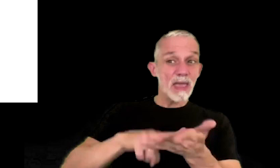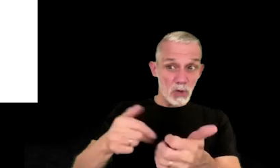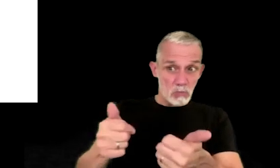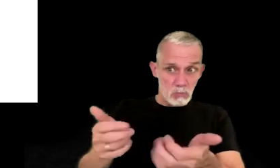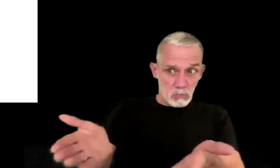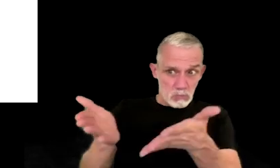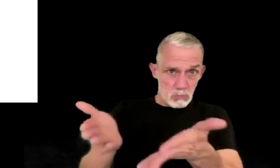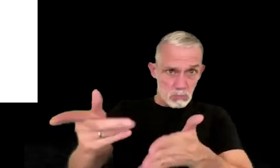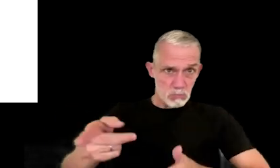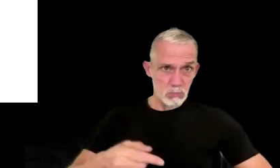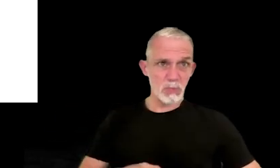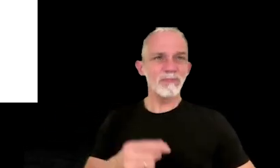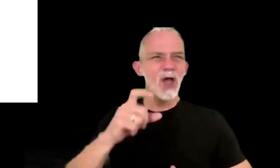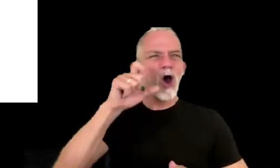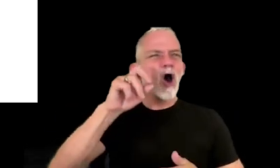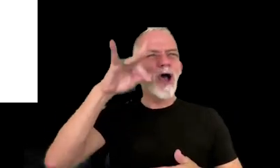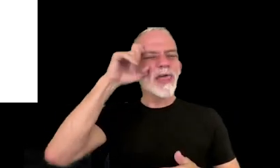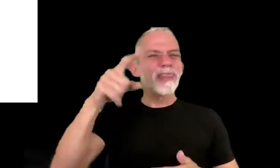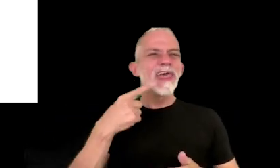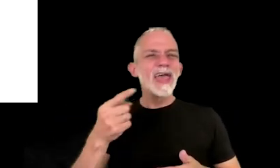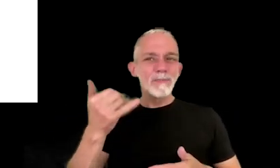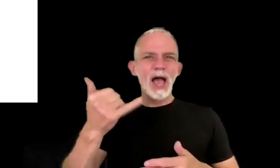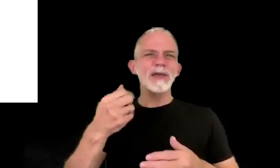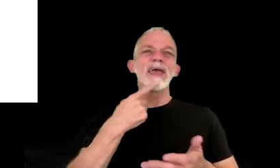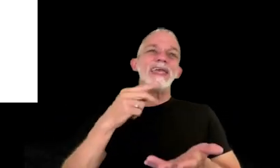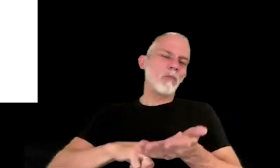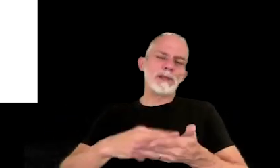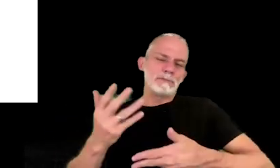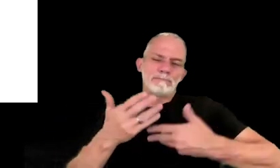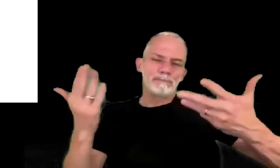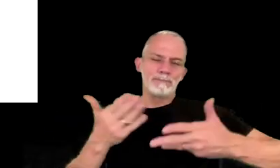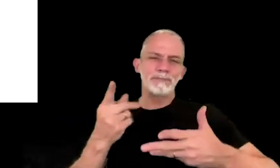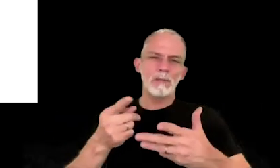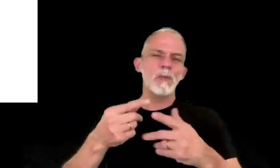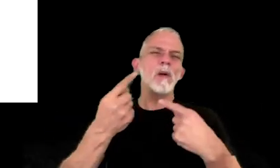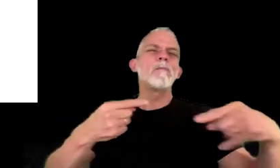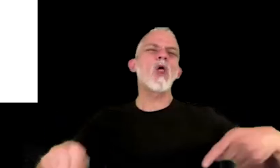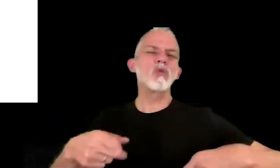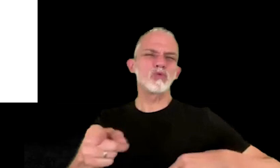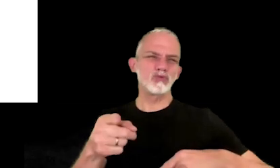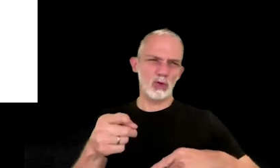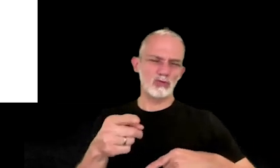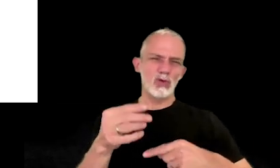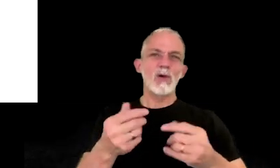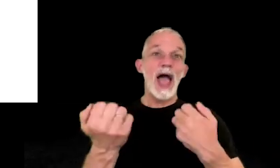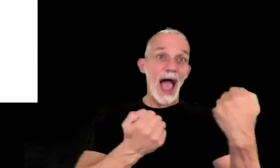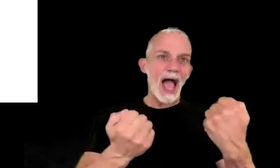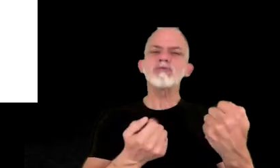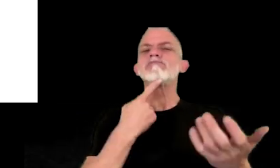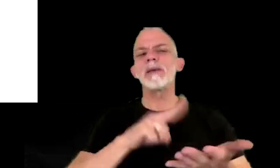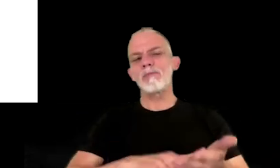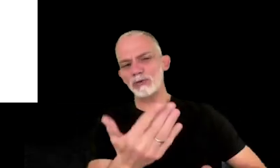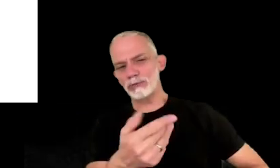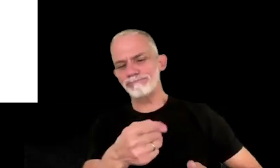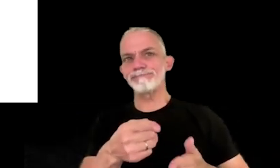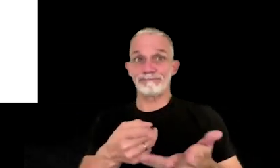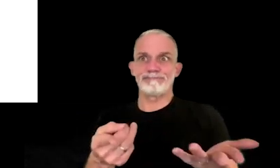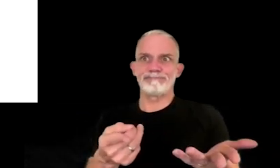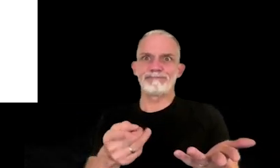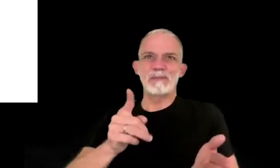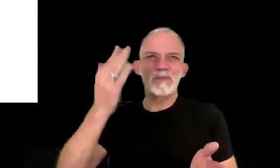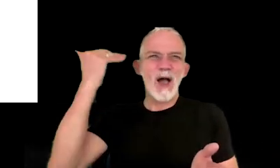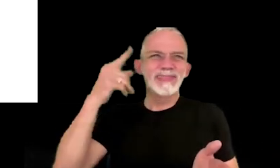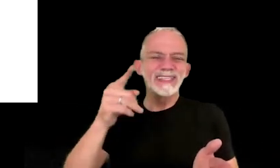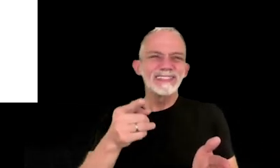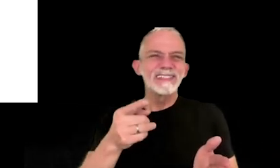ambientales. Entonces, la OCDE va a aplicar tributos sobre ciertos productos, sobre ciertos vehículos. De ahí surgió en su momento la eliminación